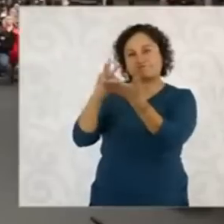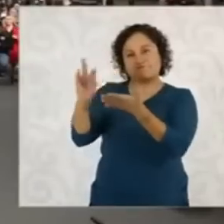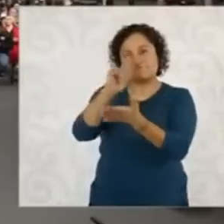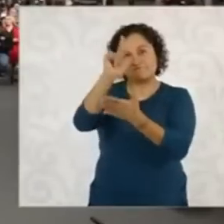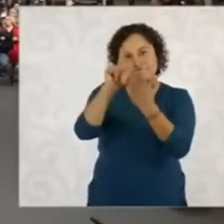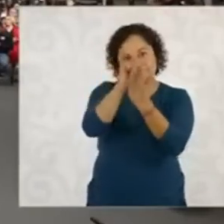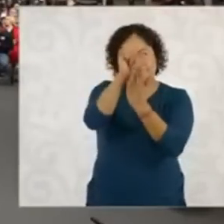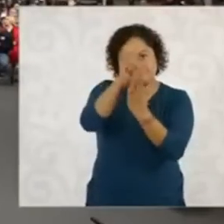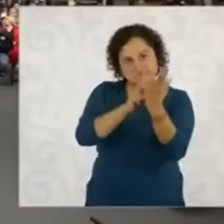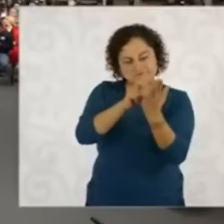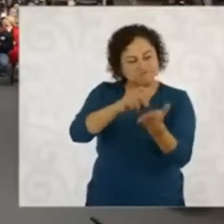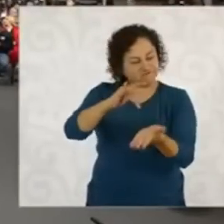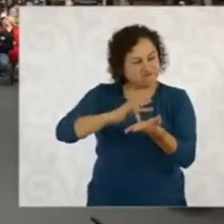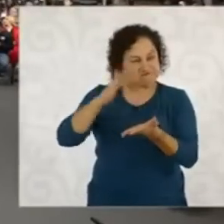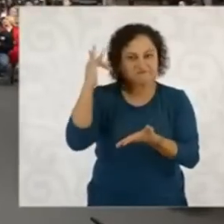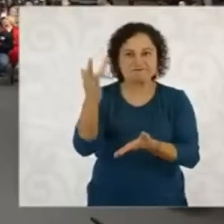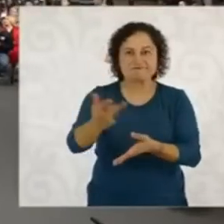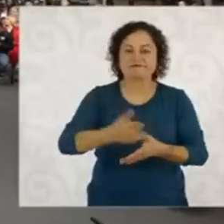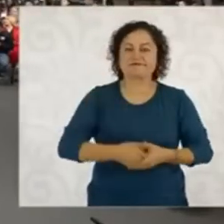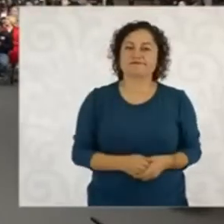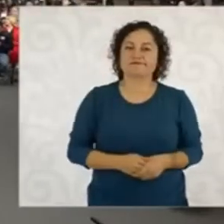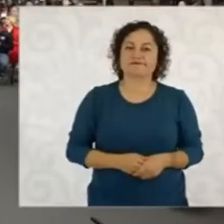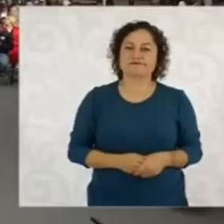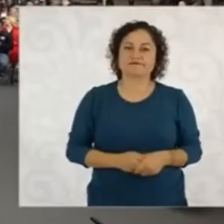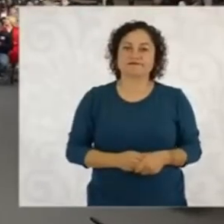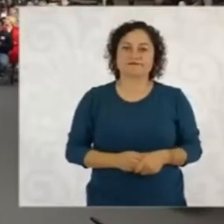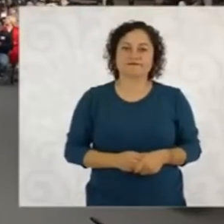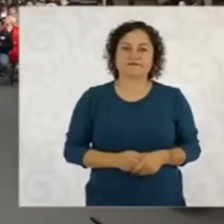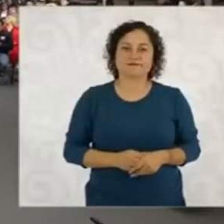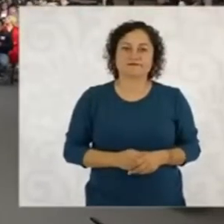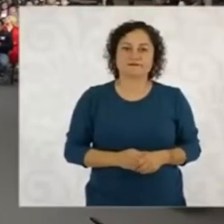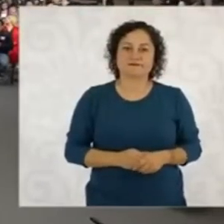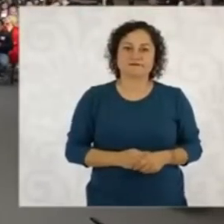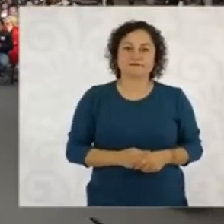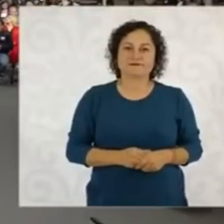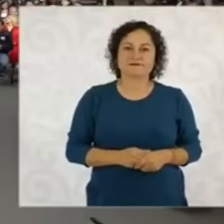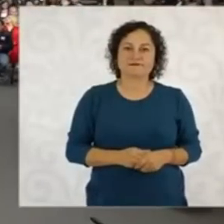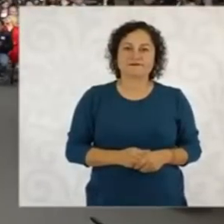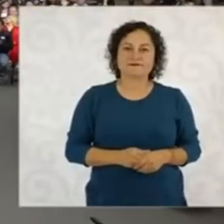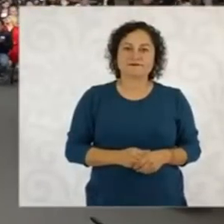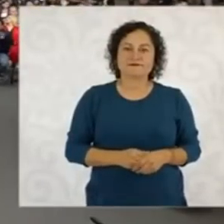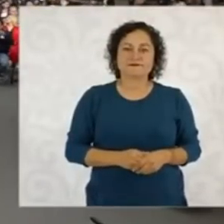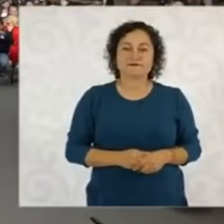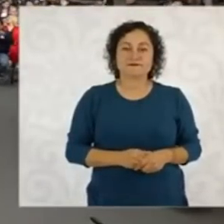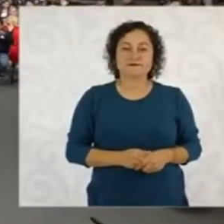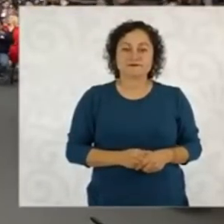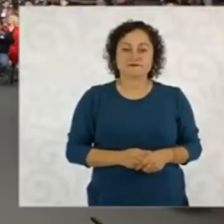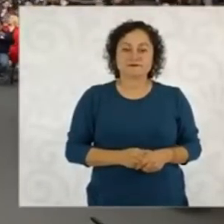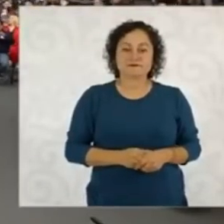reforma. Bueno.